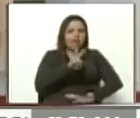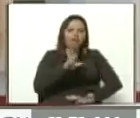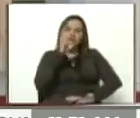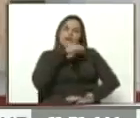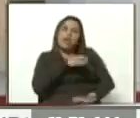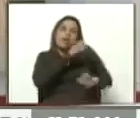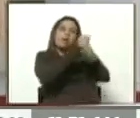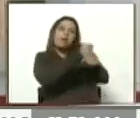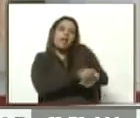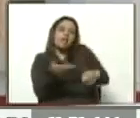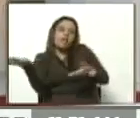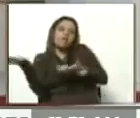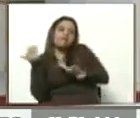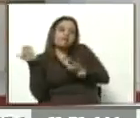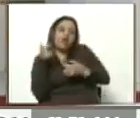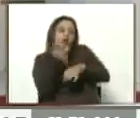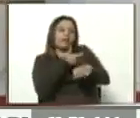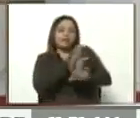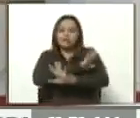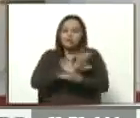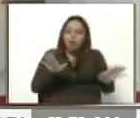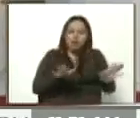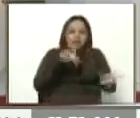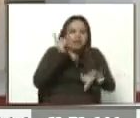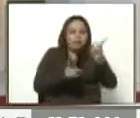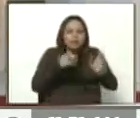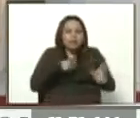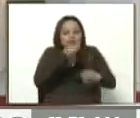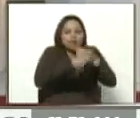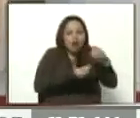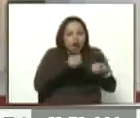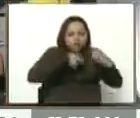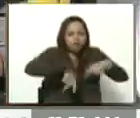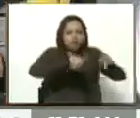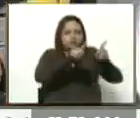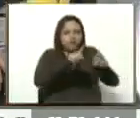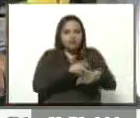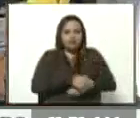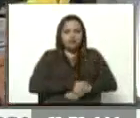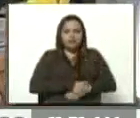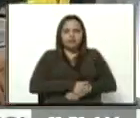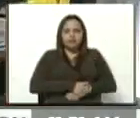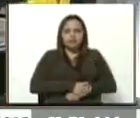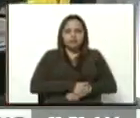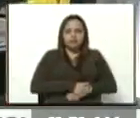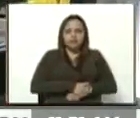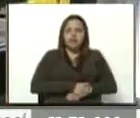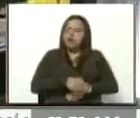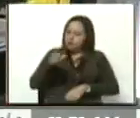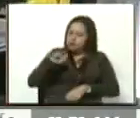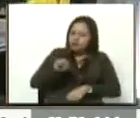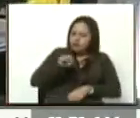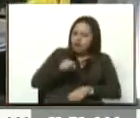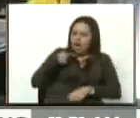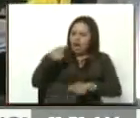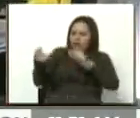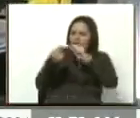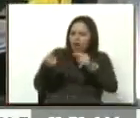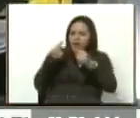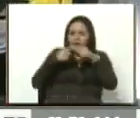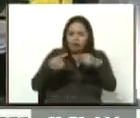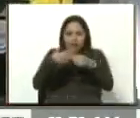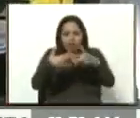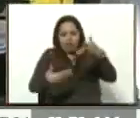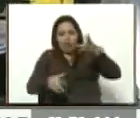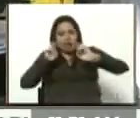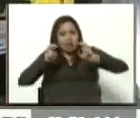de lo que el papá Estado nos dé, sino de lo que yo puedo hacer en función de mis posibilidades. Y fíjate que hablamos de eso, y bueno, sería amplio el tema, pero